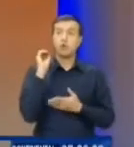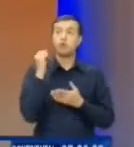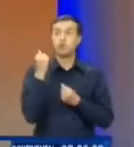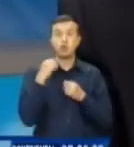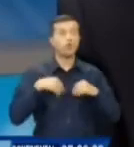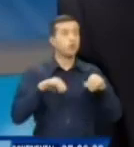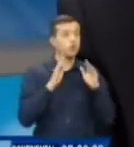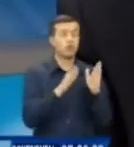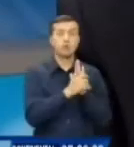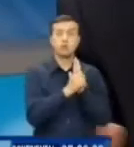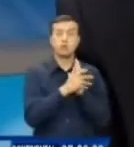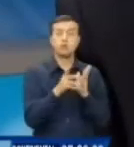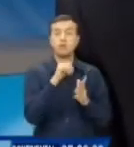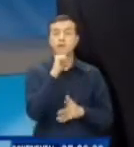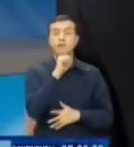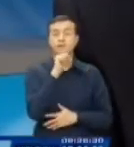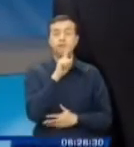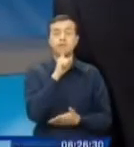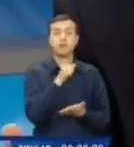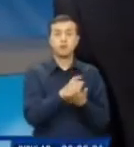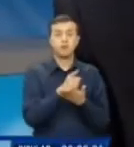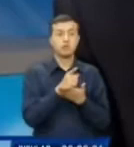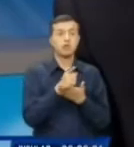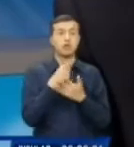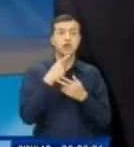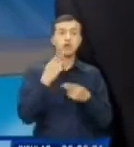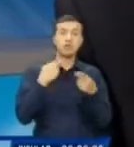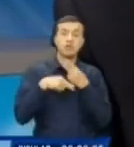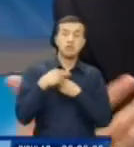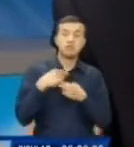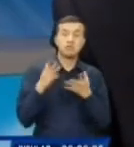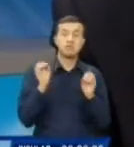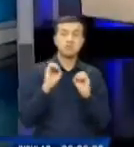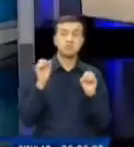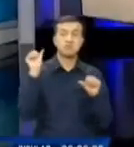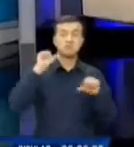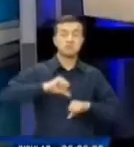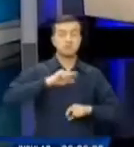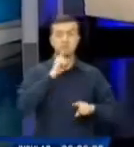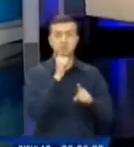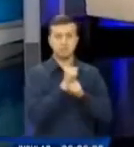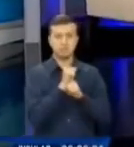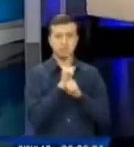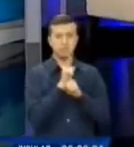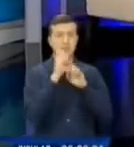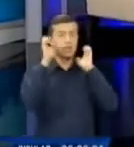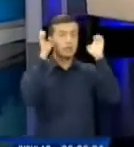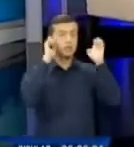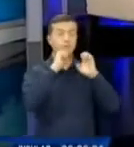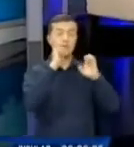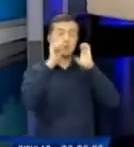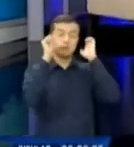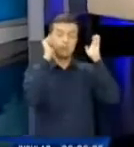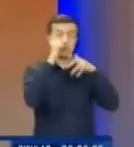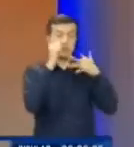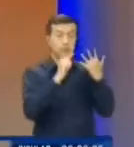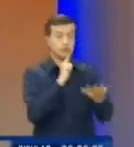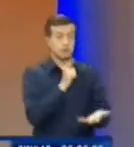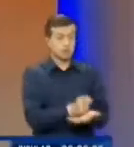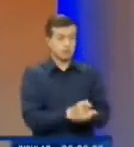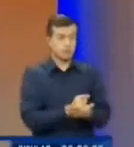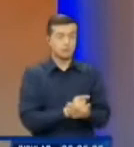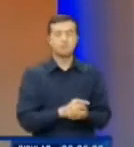tierra la semilla y la capacitación pero resulta que los mercados no están funcionando porque no hay determinadas estrategias y políticas públicas